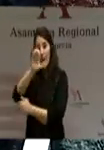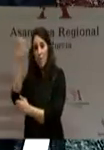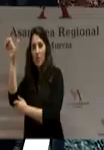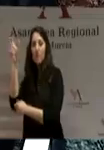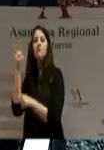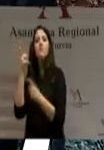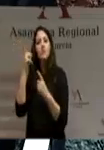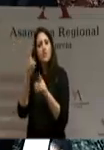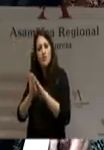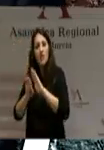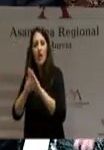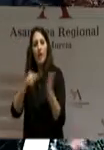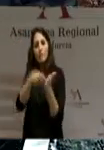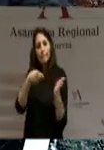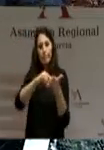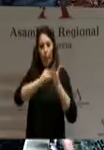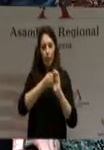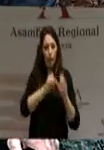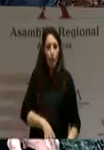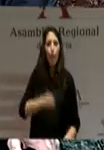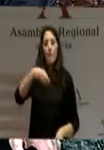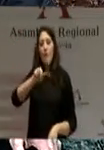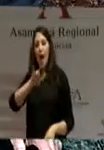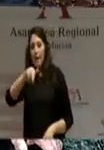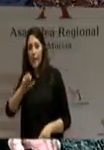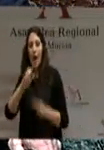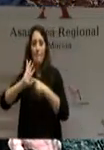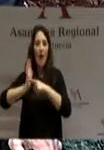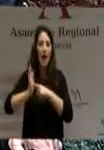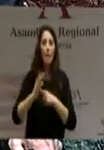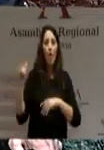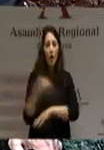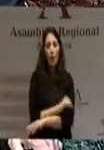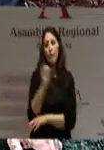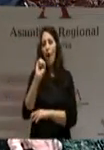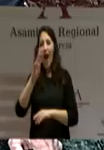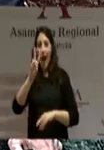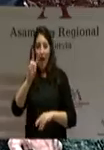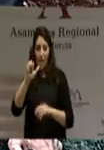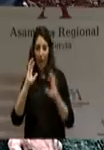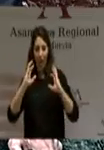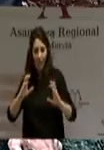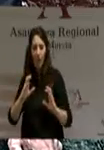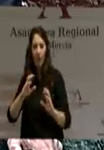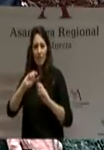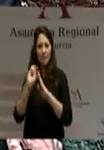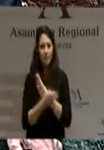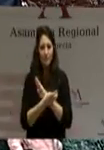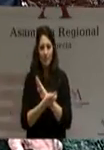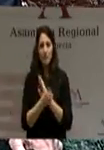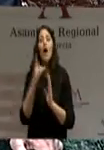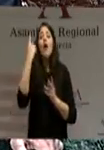proyectos fracasados del aeropuerto, Marina de Cope, Paramount, Gorgel, AVE, etc. Por cierto, ayer nos dijo usted